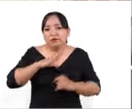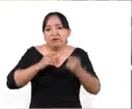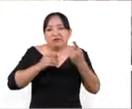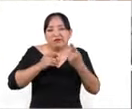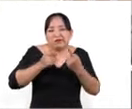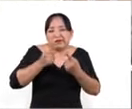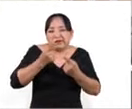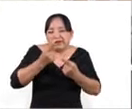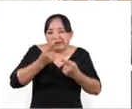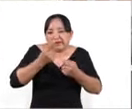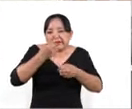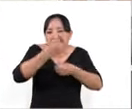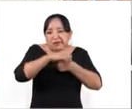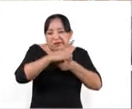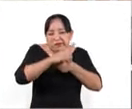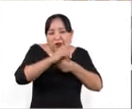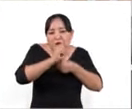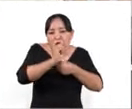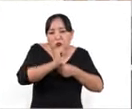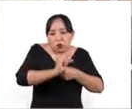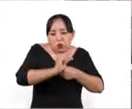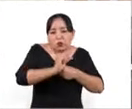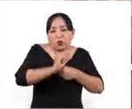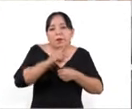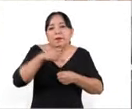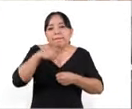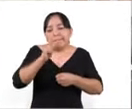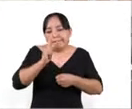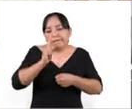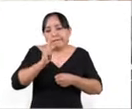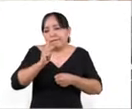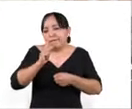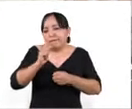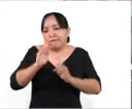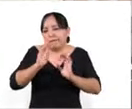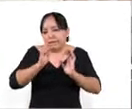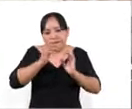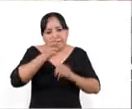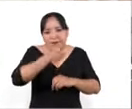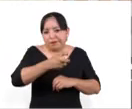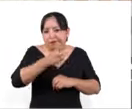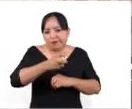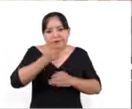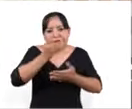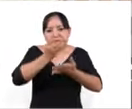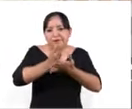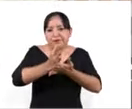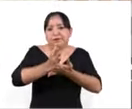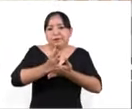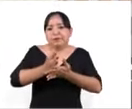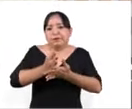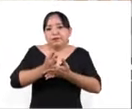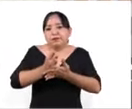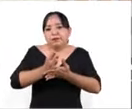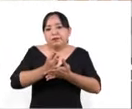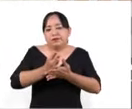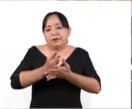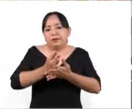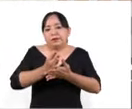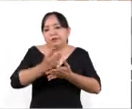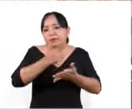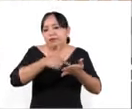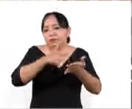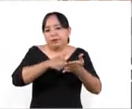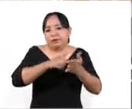algún daño menor en la alcaldía Miguel Hidalgo, pero hasta ahora es lo único que se reporta, en las únicas alcaldías donde